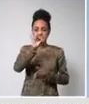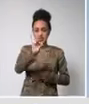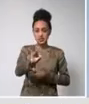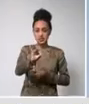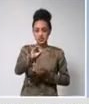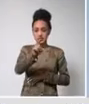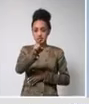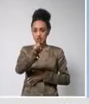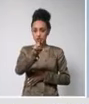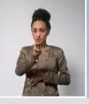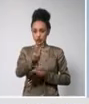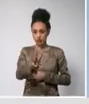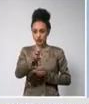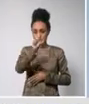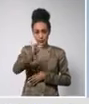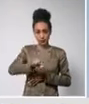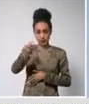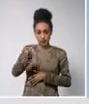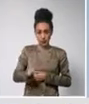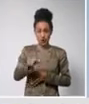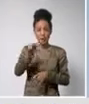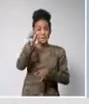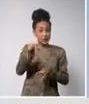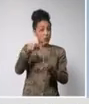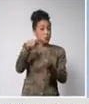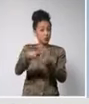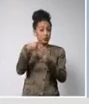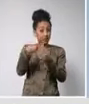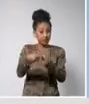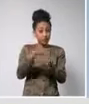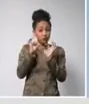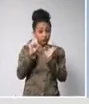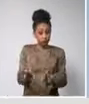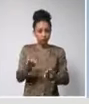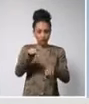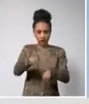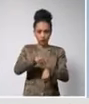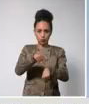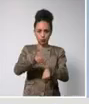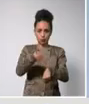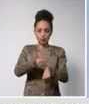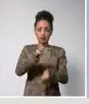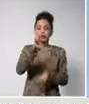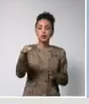13.713 y activos en estos momentos